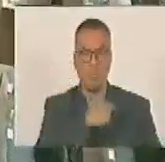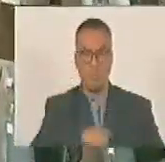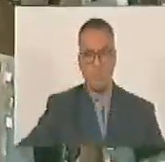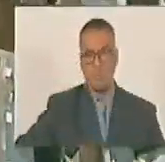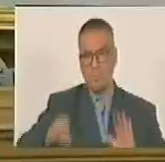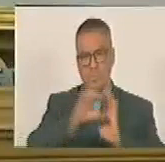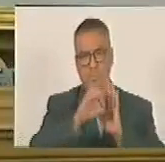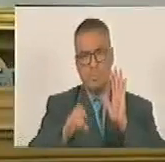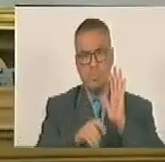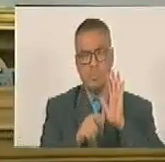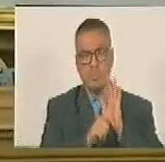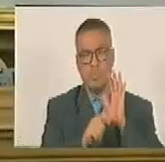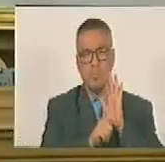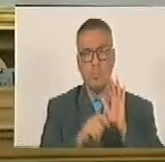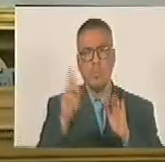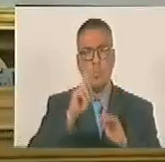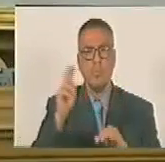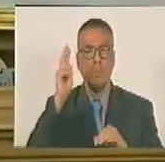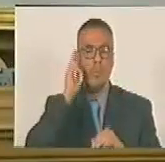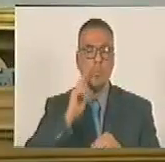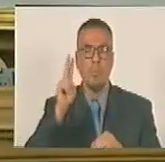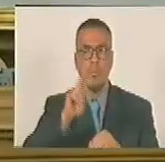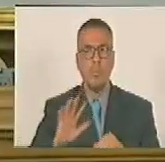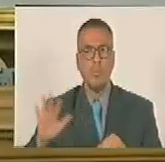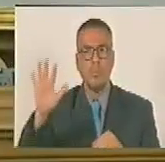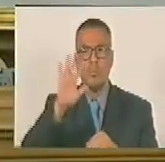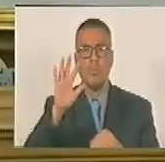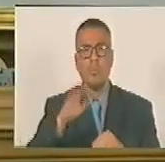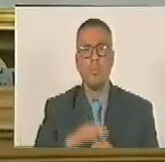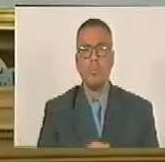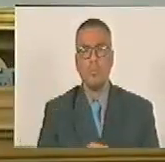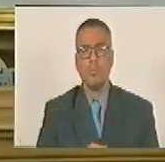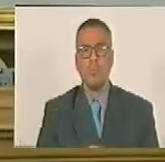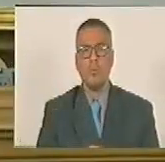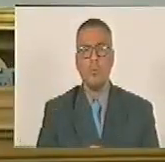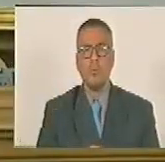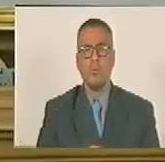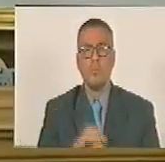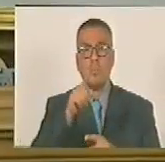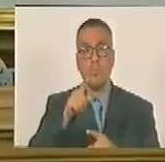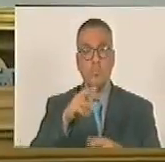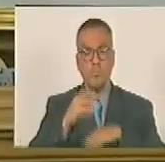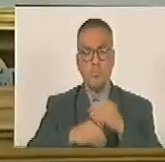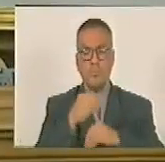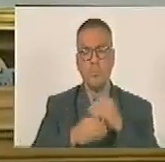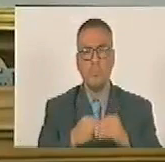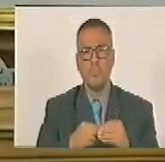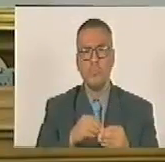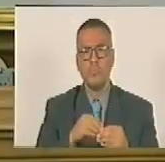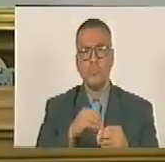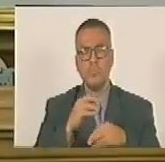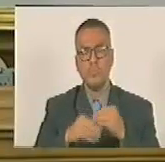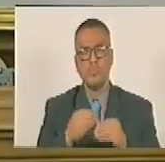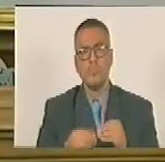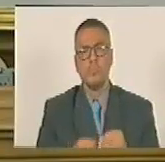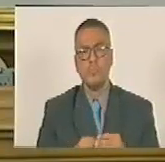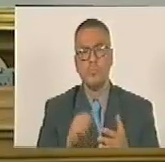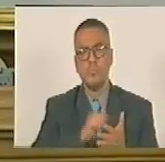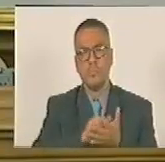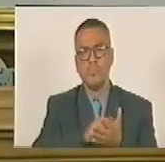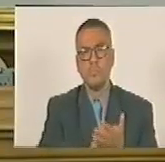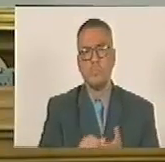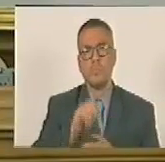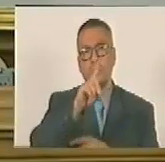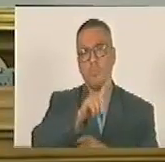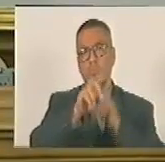presidente constitucional de la República Bolivariana de Venezuela, de conformidad con lo establecido en los